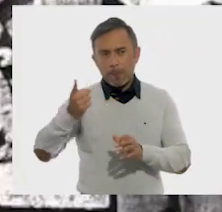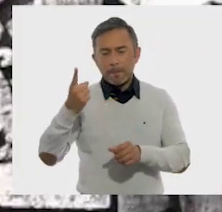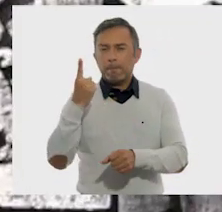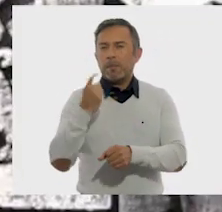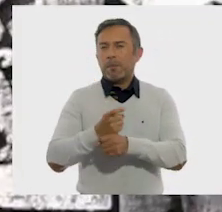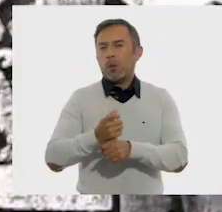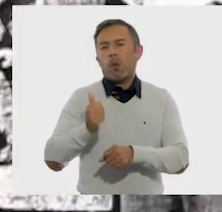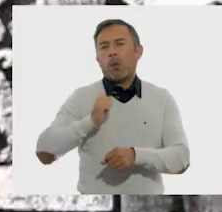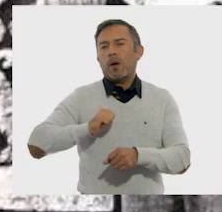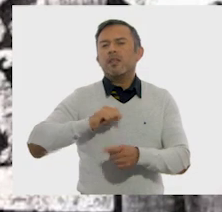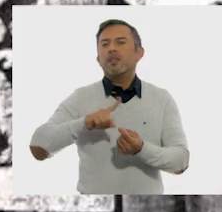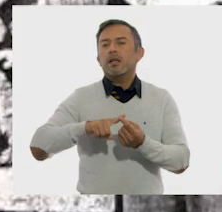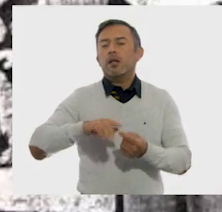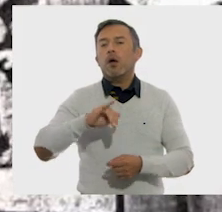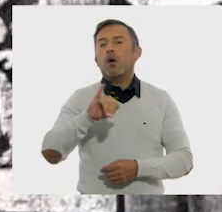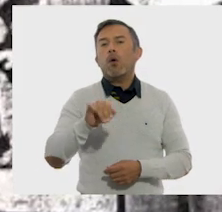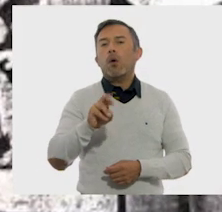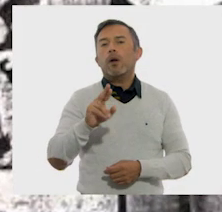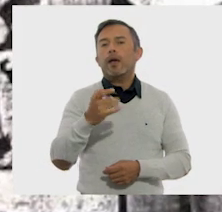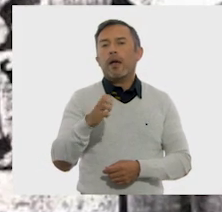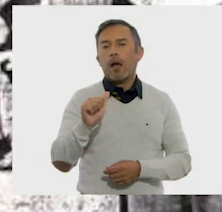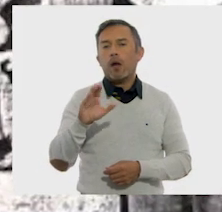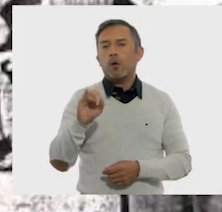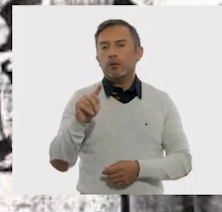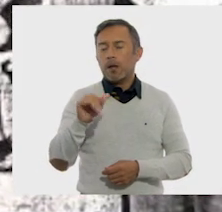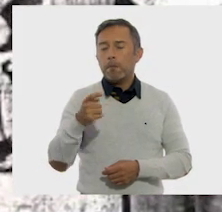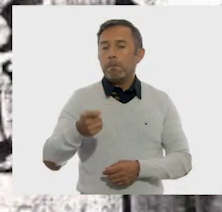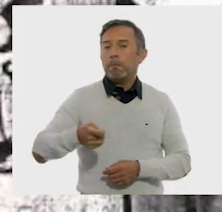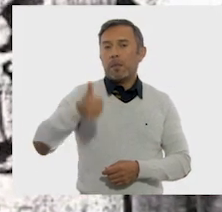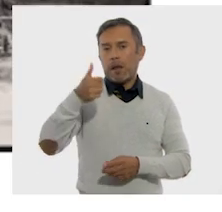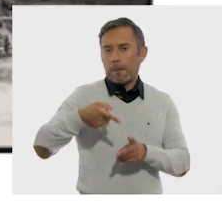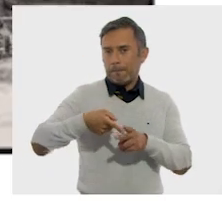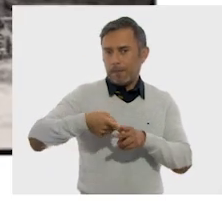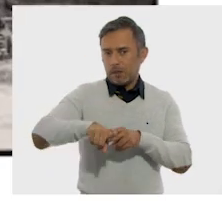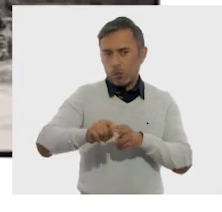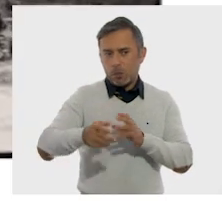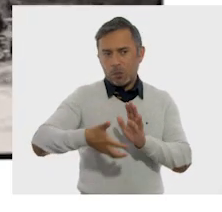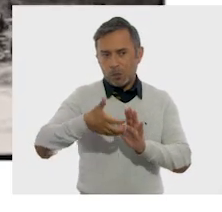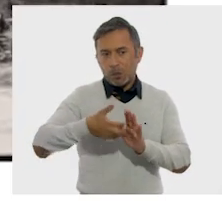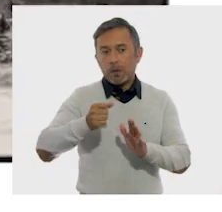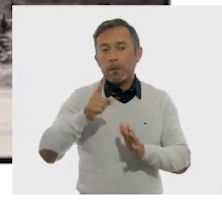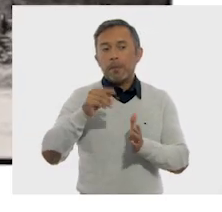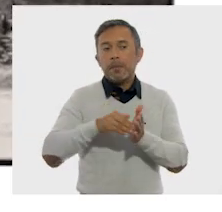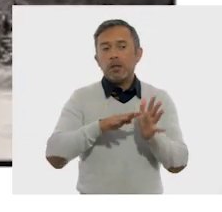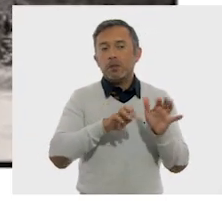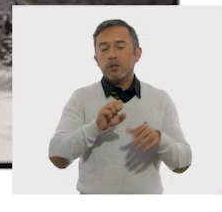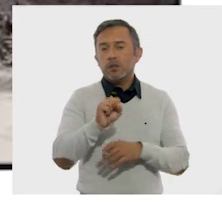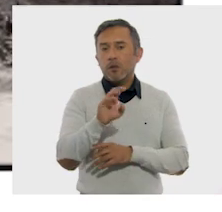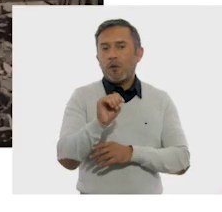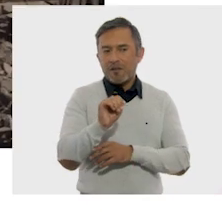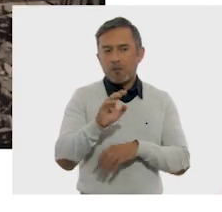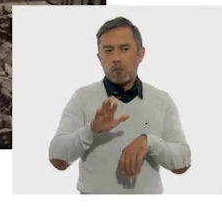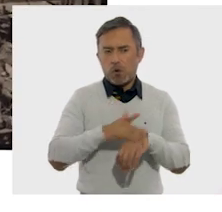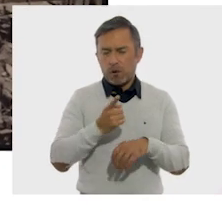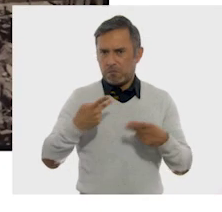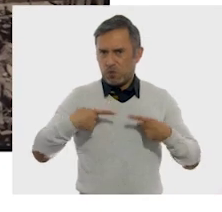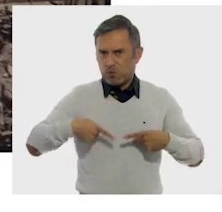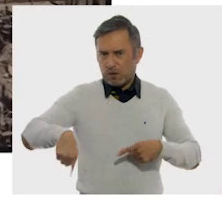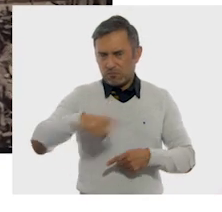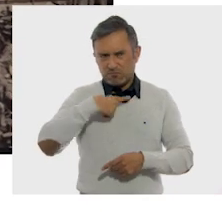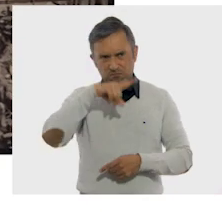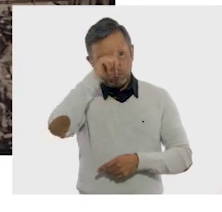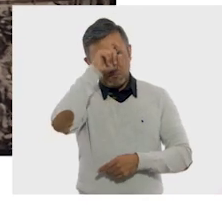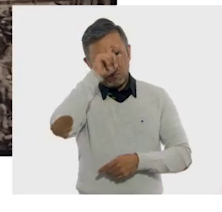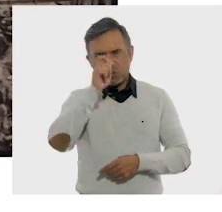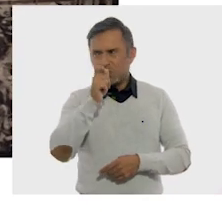en su momento fue Jorge Acosta. Él inició a través de una discusión que surgió en 1939, porque bueno, todo el mundo se preguntaba dónde es la